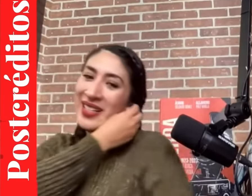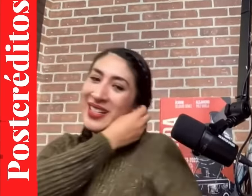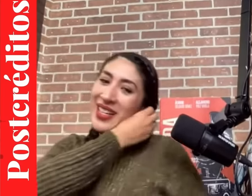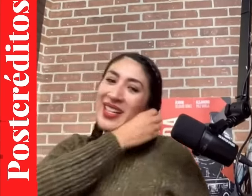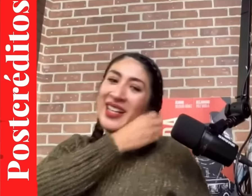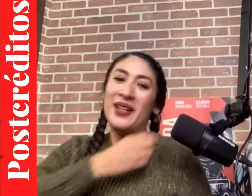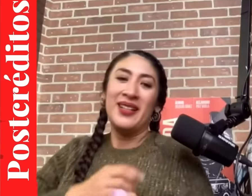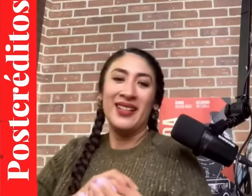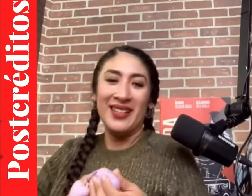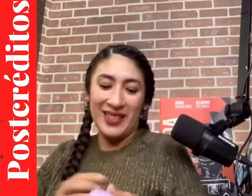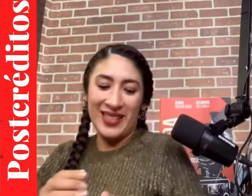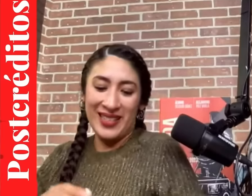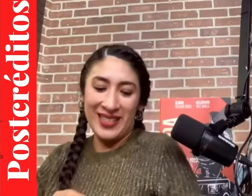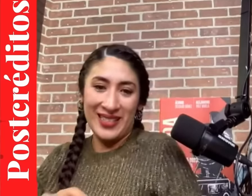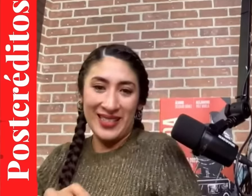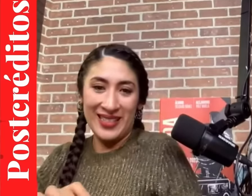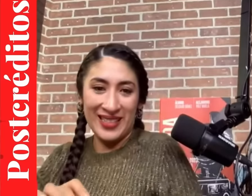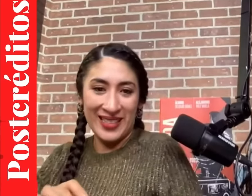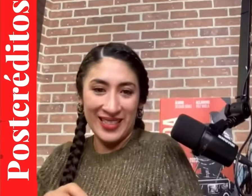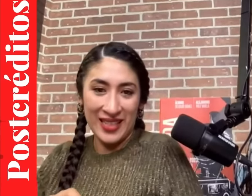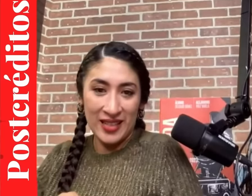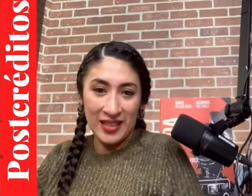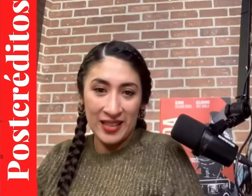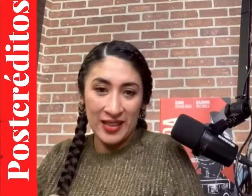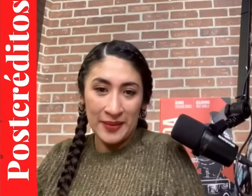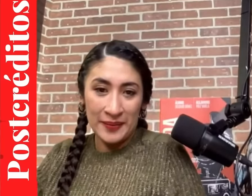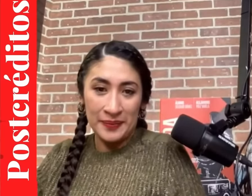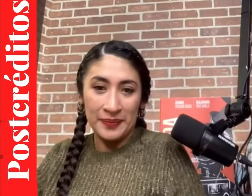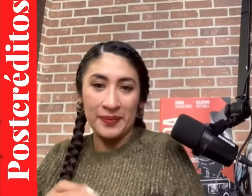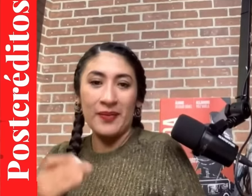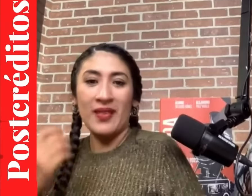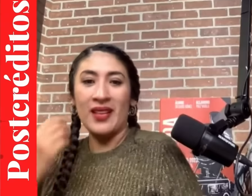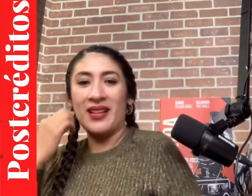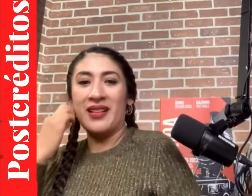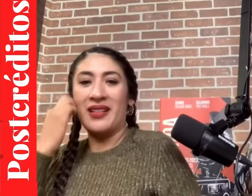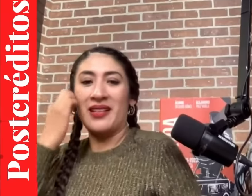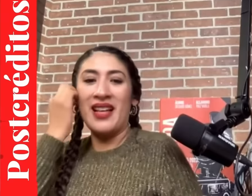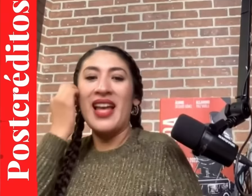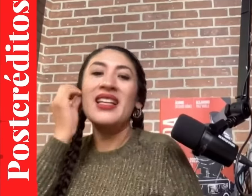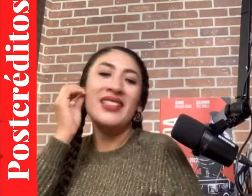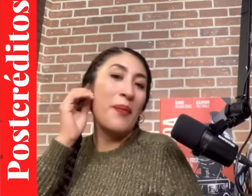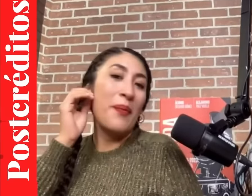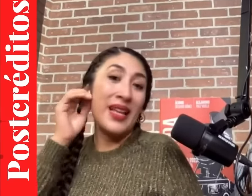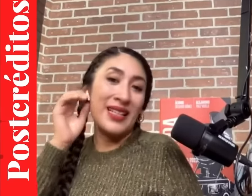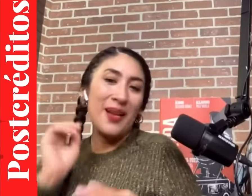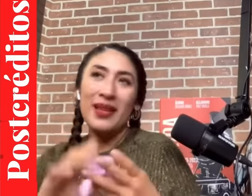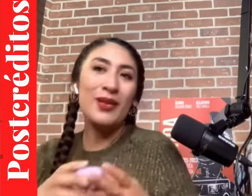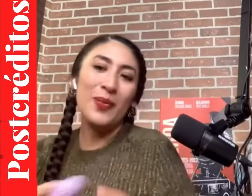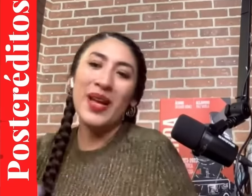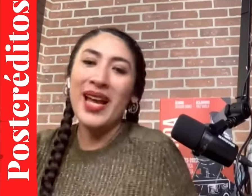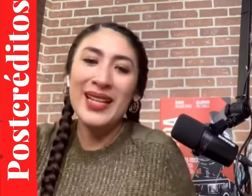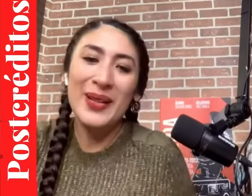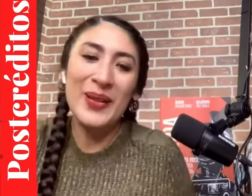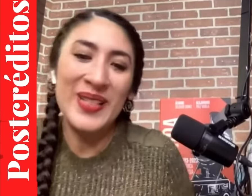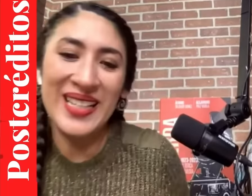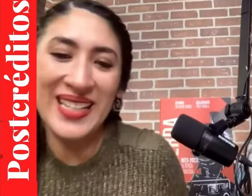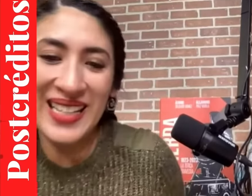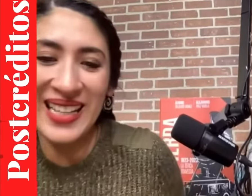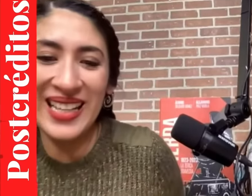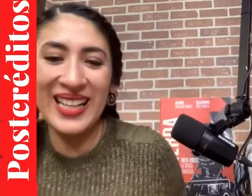equivalente buena idea de Diana espejel en la boda en vez de aventar arroz se va a aventar al p Ahí está para que se alimenten